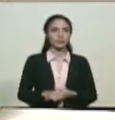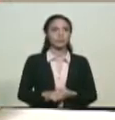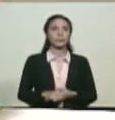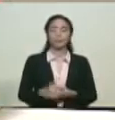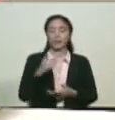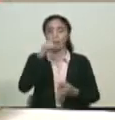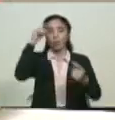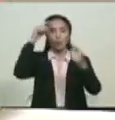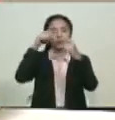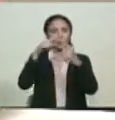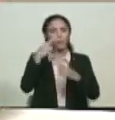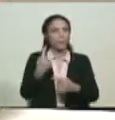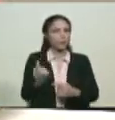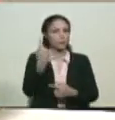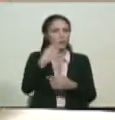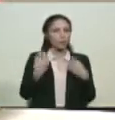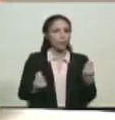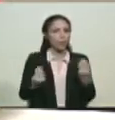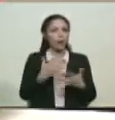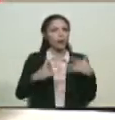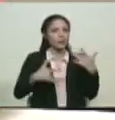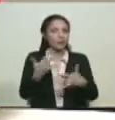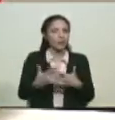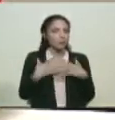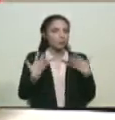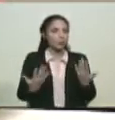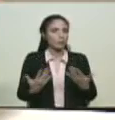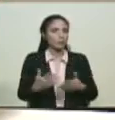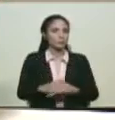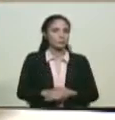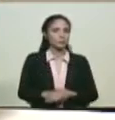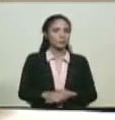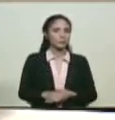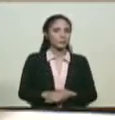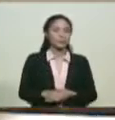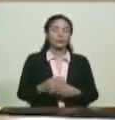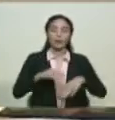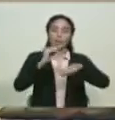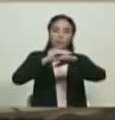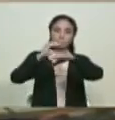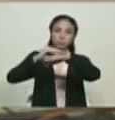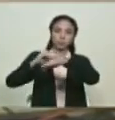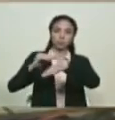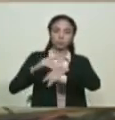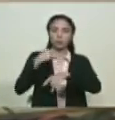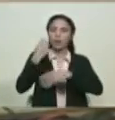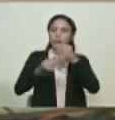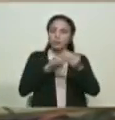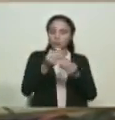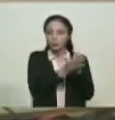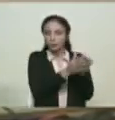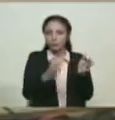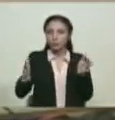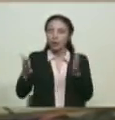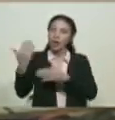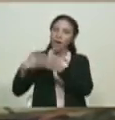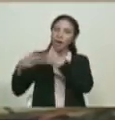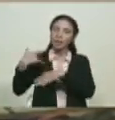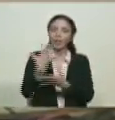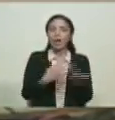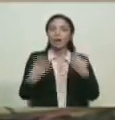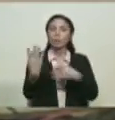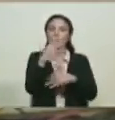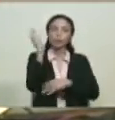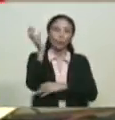tarea principal de esta actividad tiene que mucho que ver con el llamado que se ha hecho a la realización del cuarto